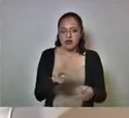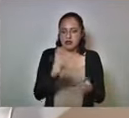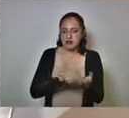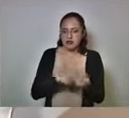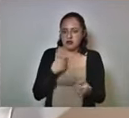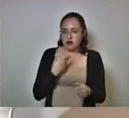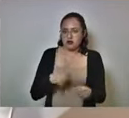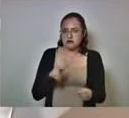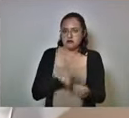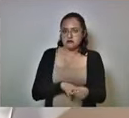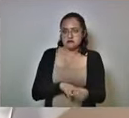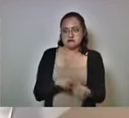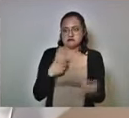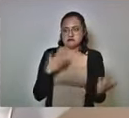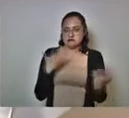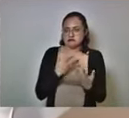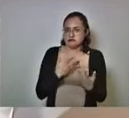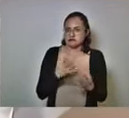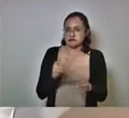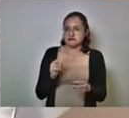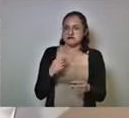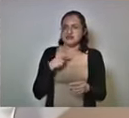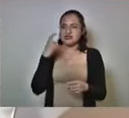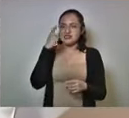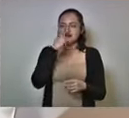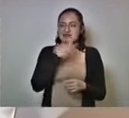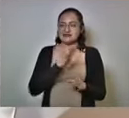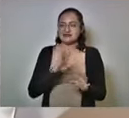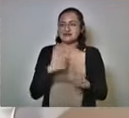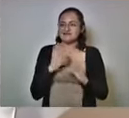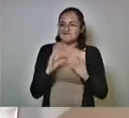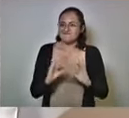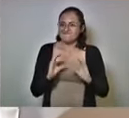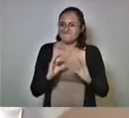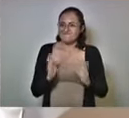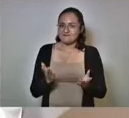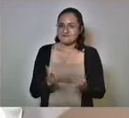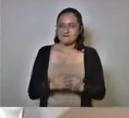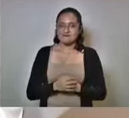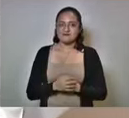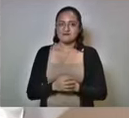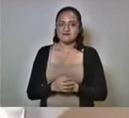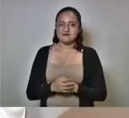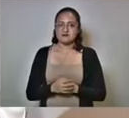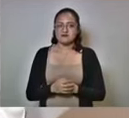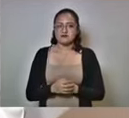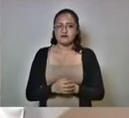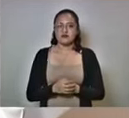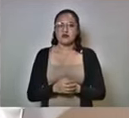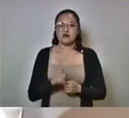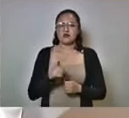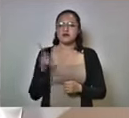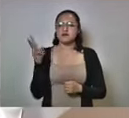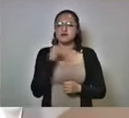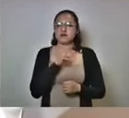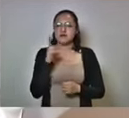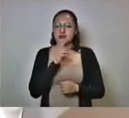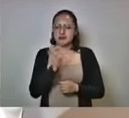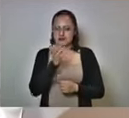lo utilizó. Es muy complicado. Pero no van a ser de los